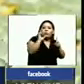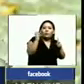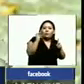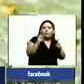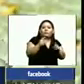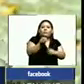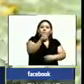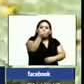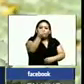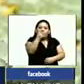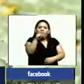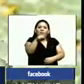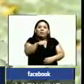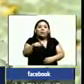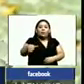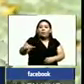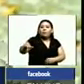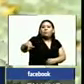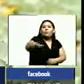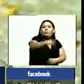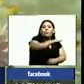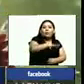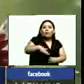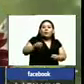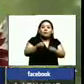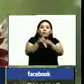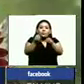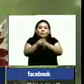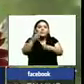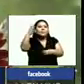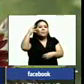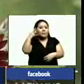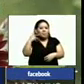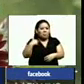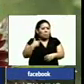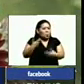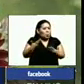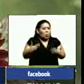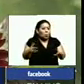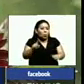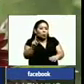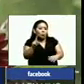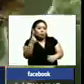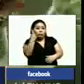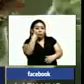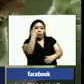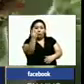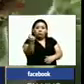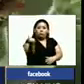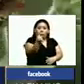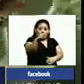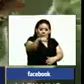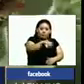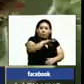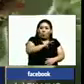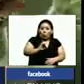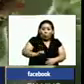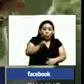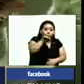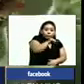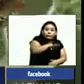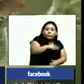Es un campo de girasoles Poco común Bueno, único en El Salvador